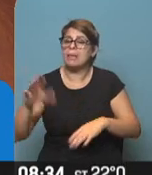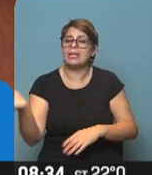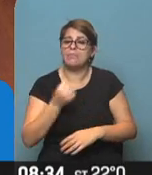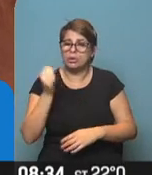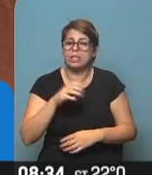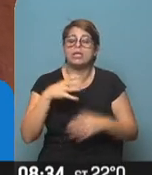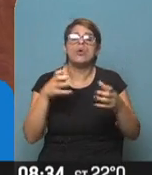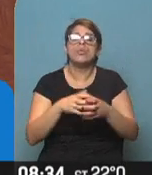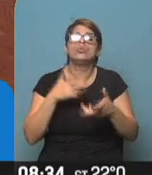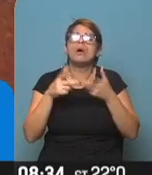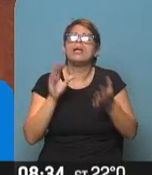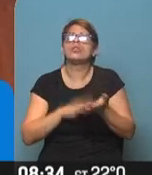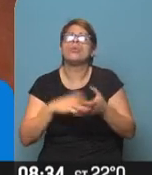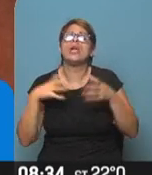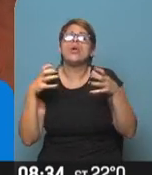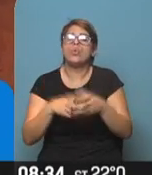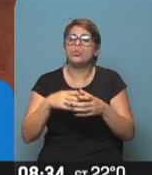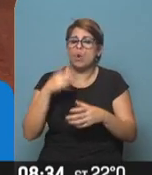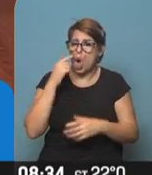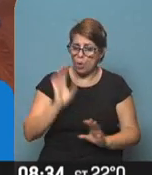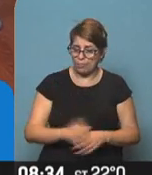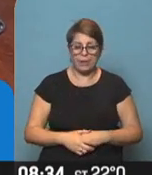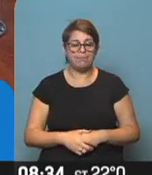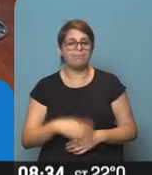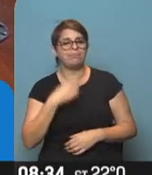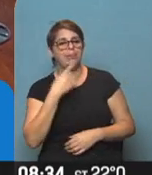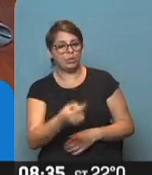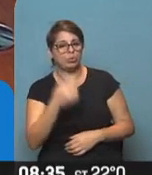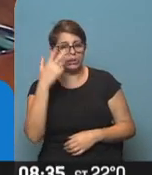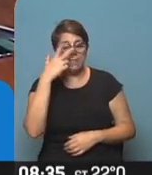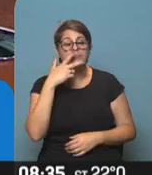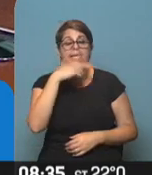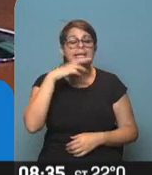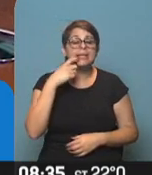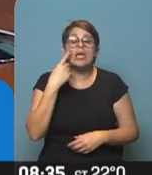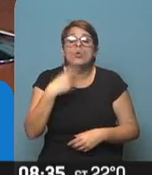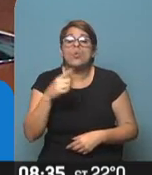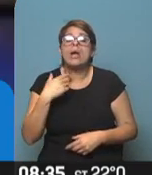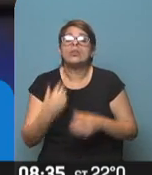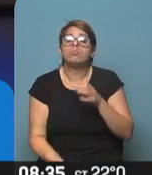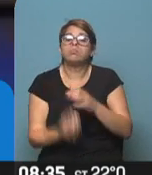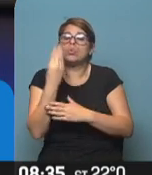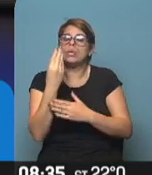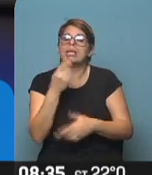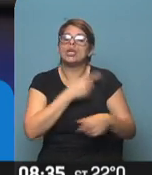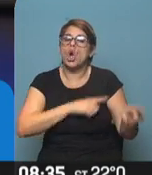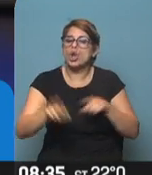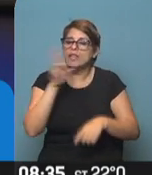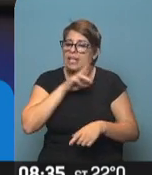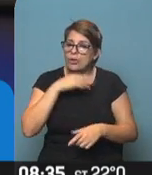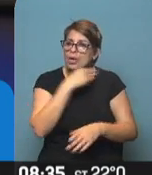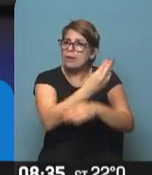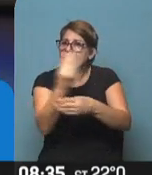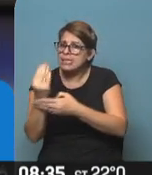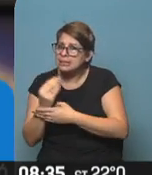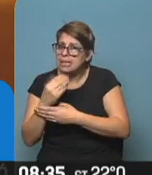masculino estamos hablando hernán cuando surge esta coordinadora y tienen representantes de todo el país o son